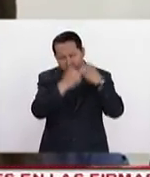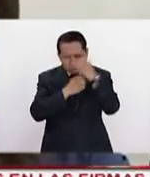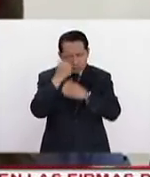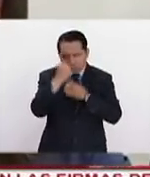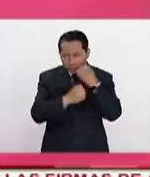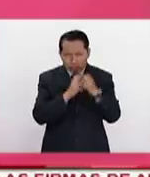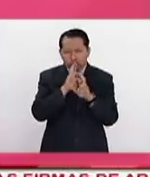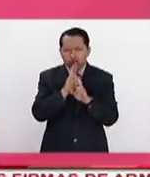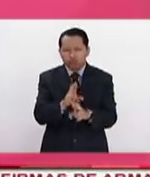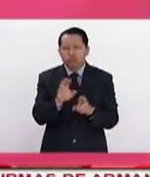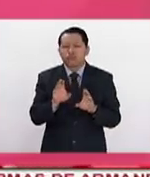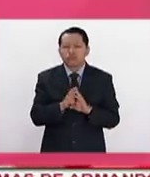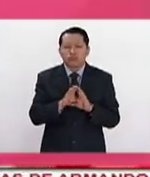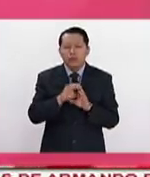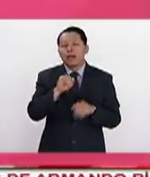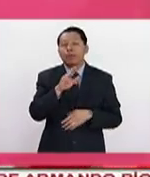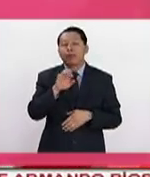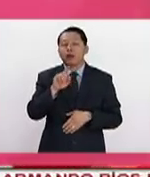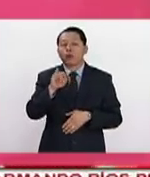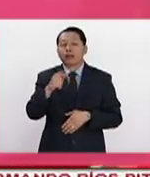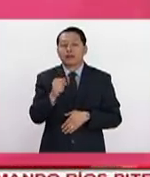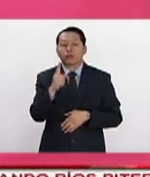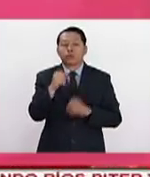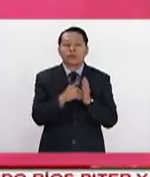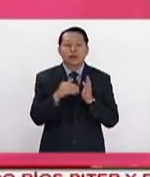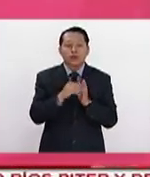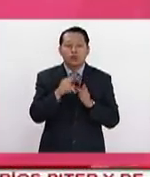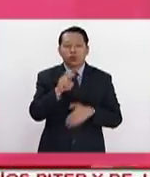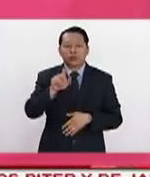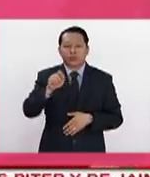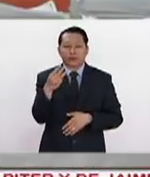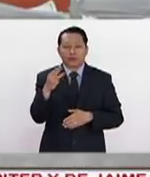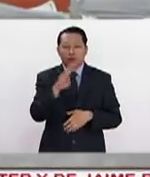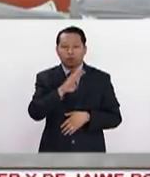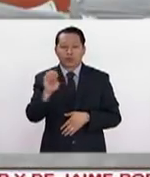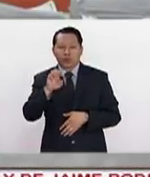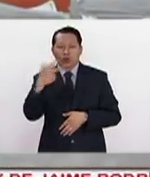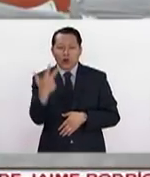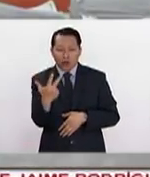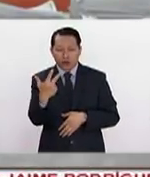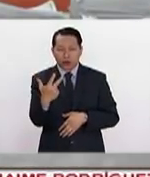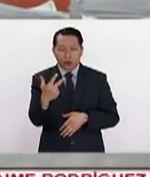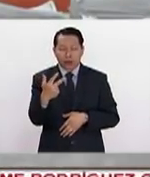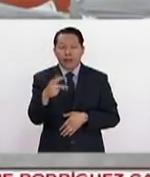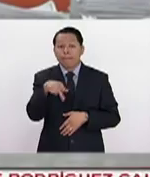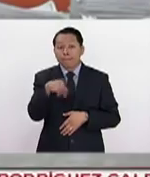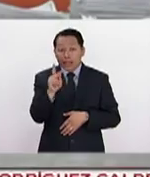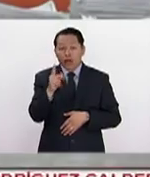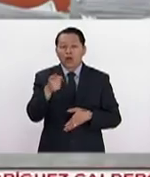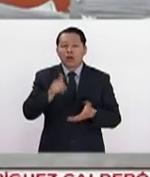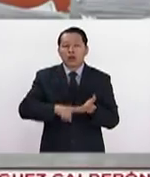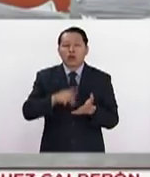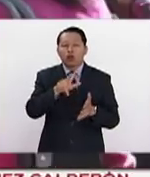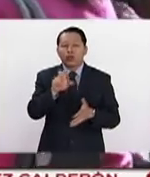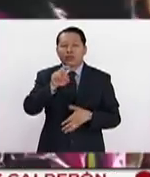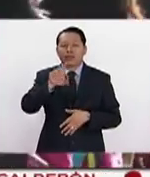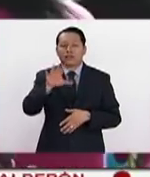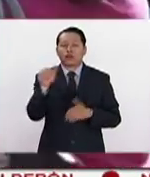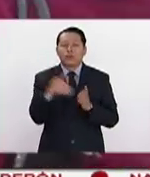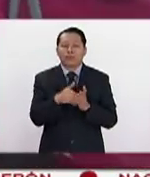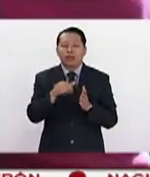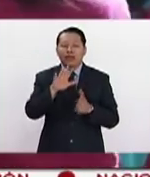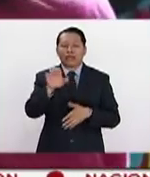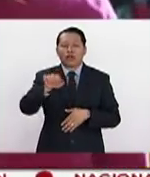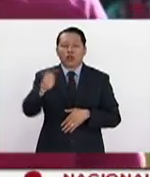los siguientes. Jaime Rodríguez registró 1.223.408 apoyos, de los cuales 835.511